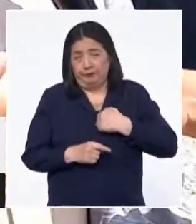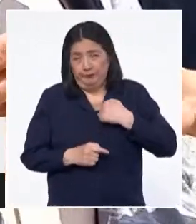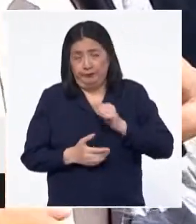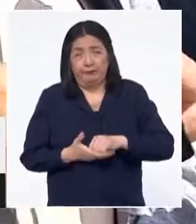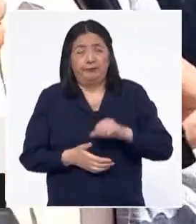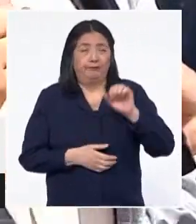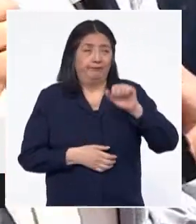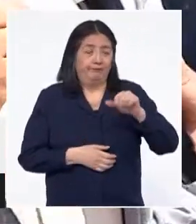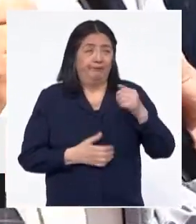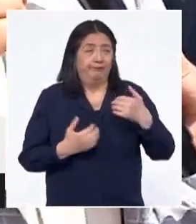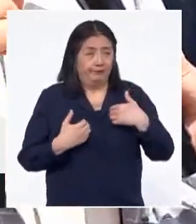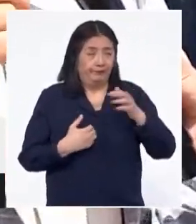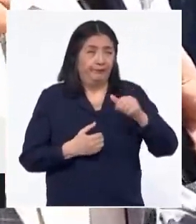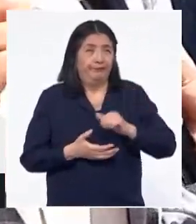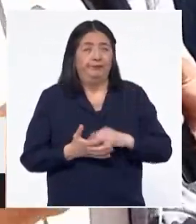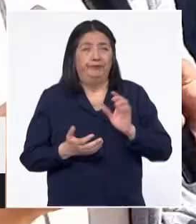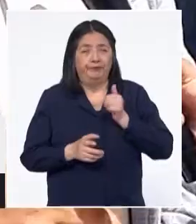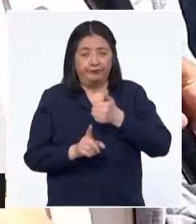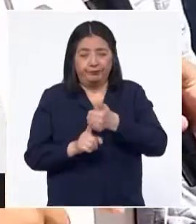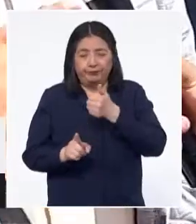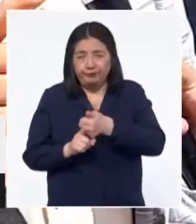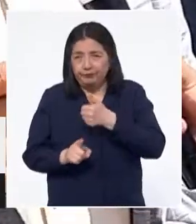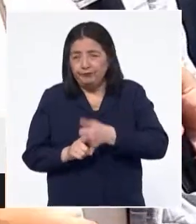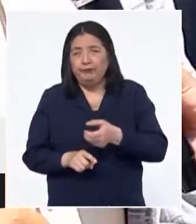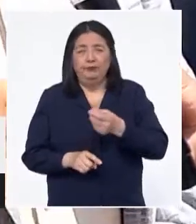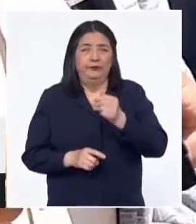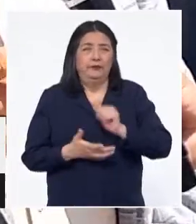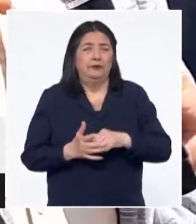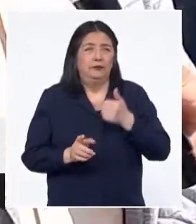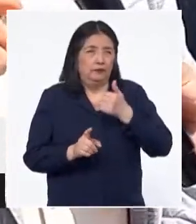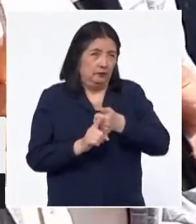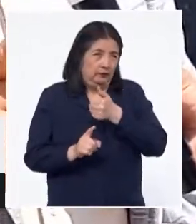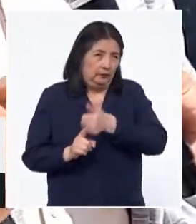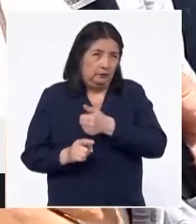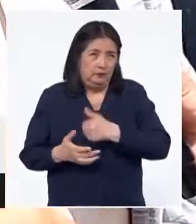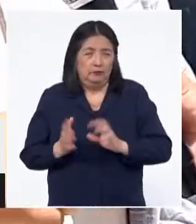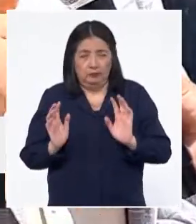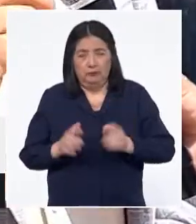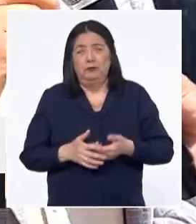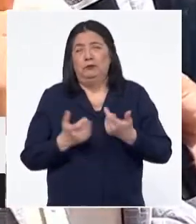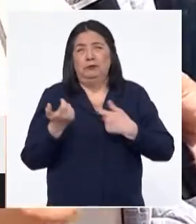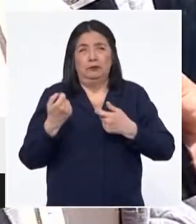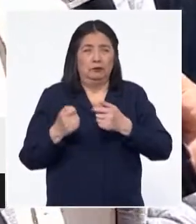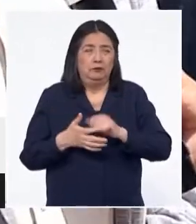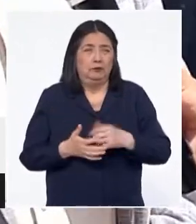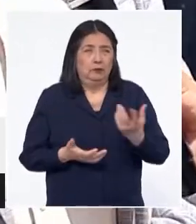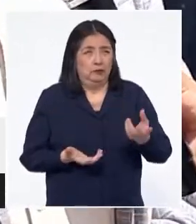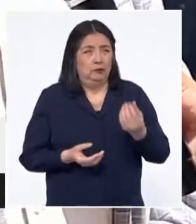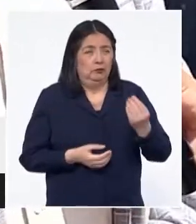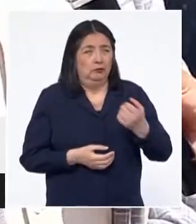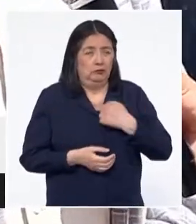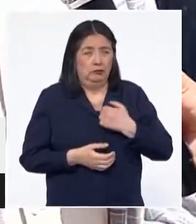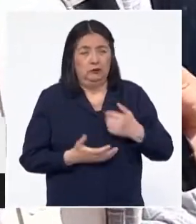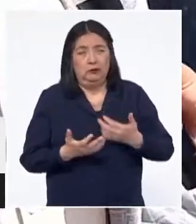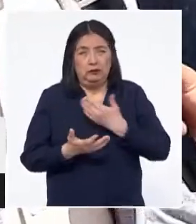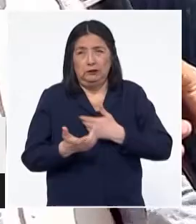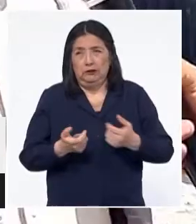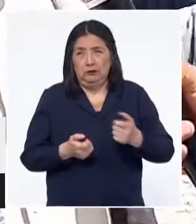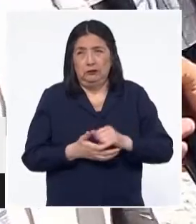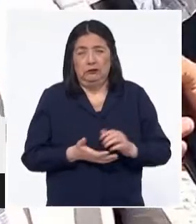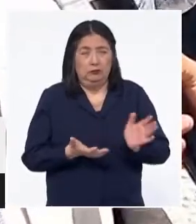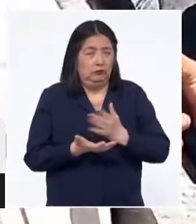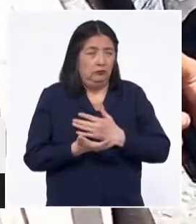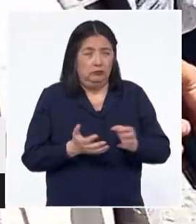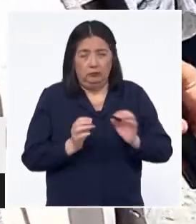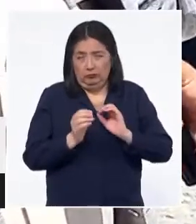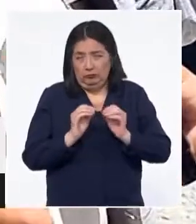se tiene que hacer a costa de sus propios recursos y a costa de su propio emprendimiento, porque lamentablemente el Estado no